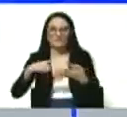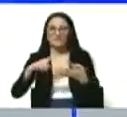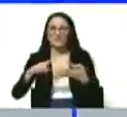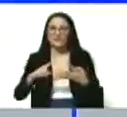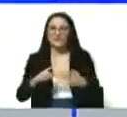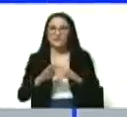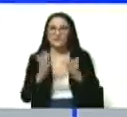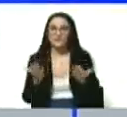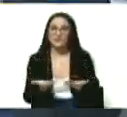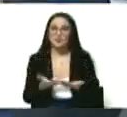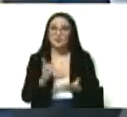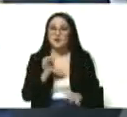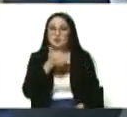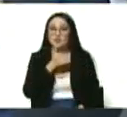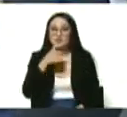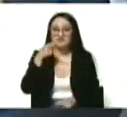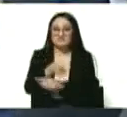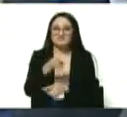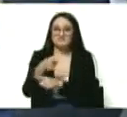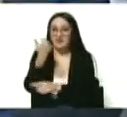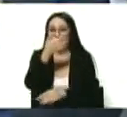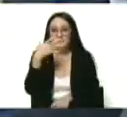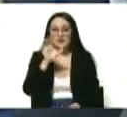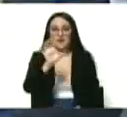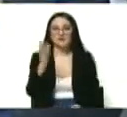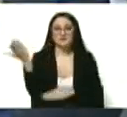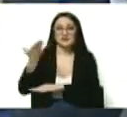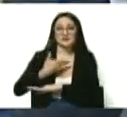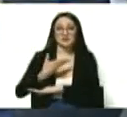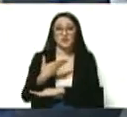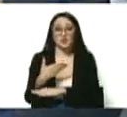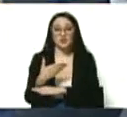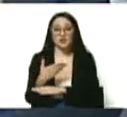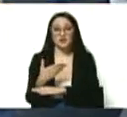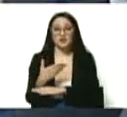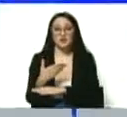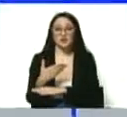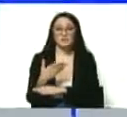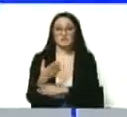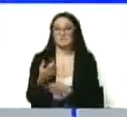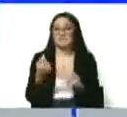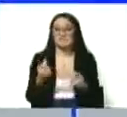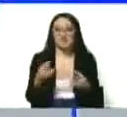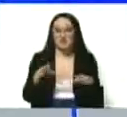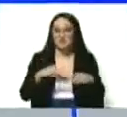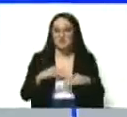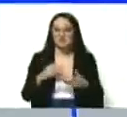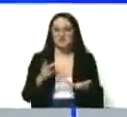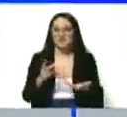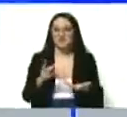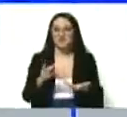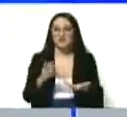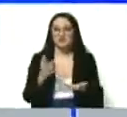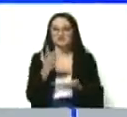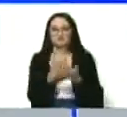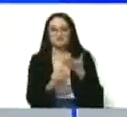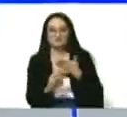El mundo ya no tolera imposiciones imperiales, sanciones unilaterales y mucho menos una visión